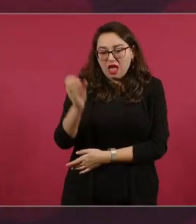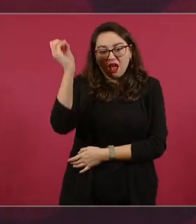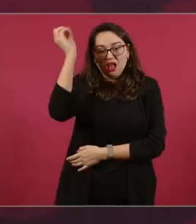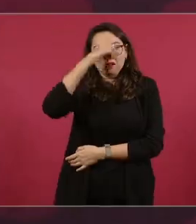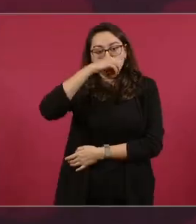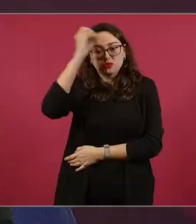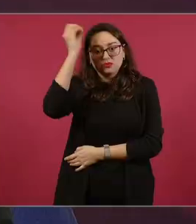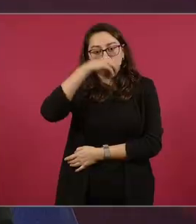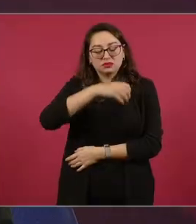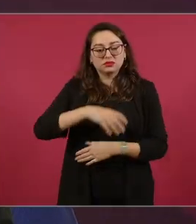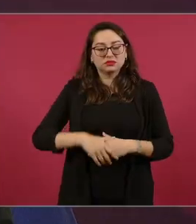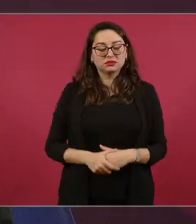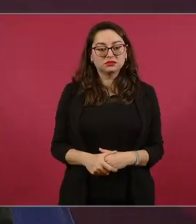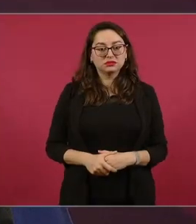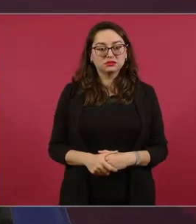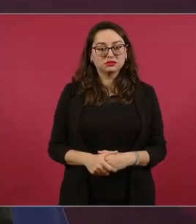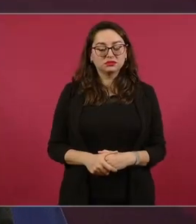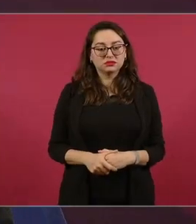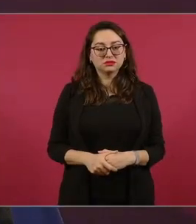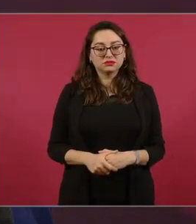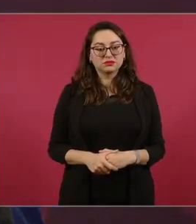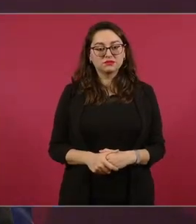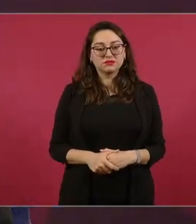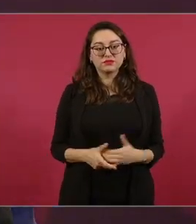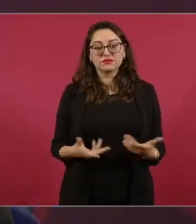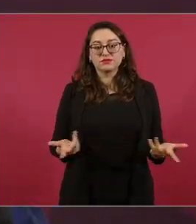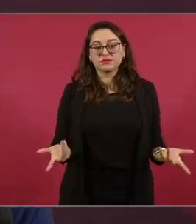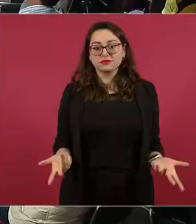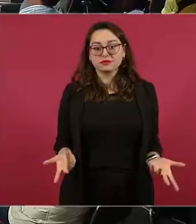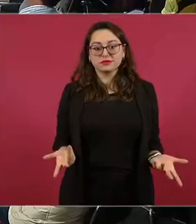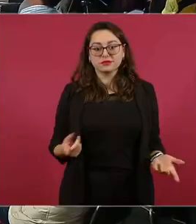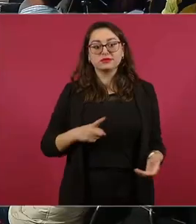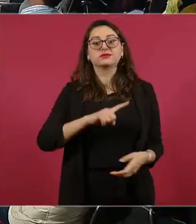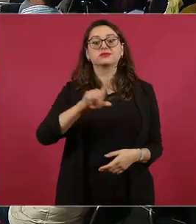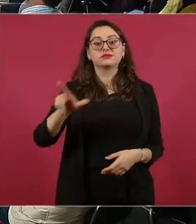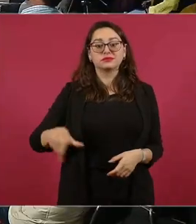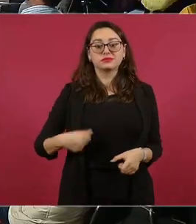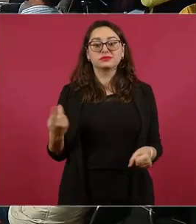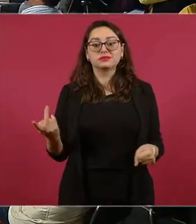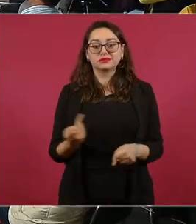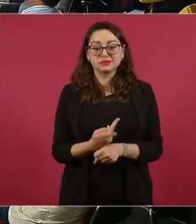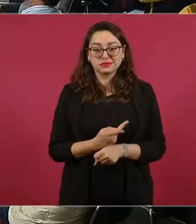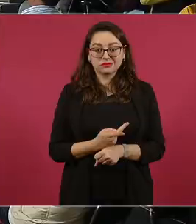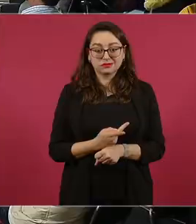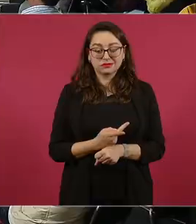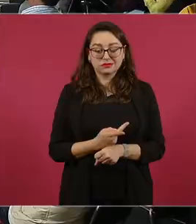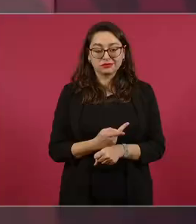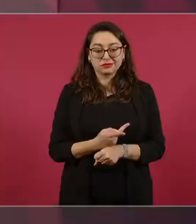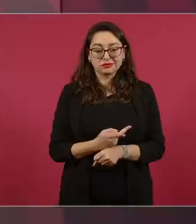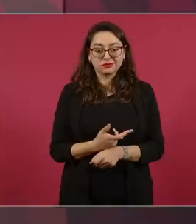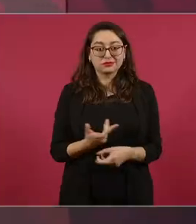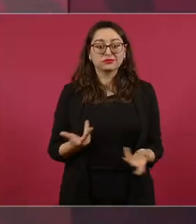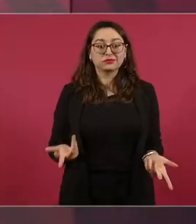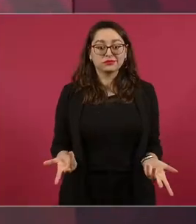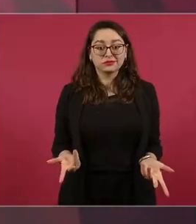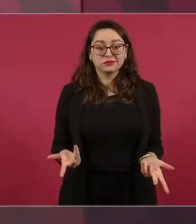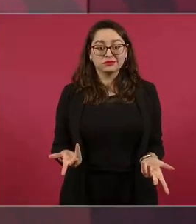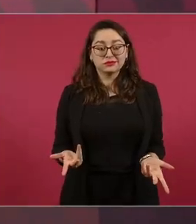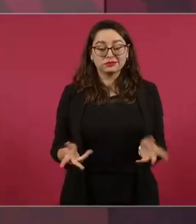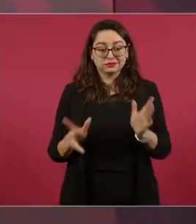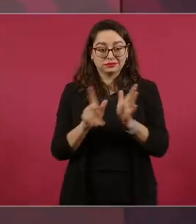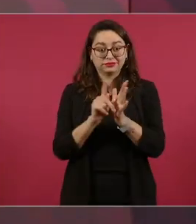o no terminaba todo el debate, el día siguiente, pues, ¿cuál fue la nota en todos los periódicos?